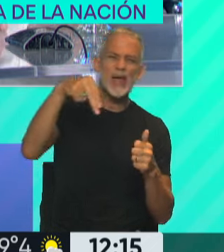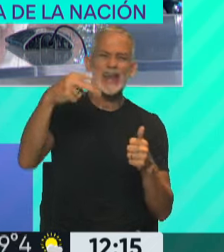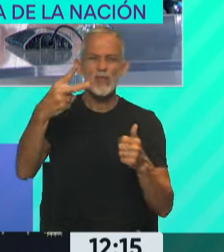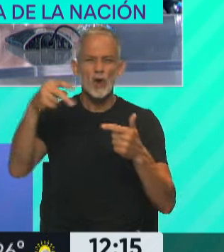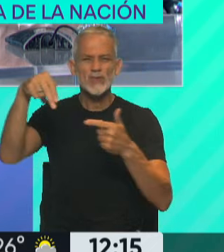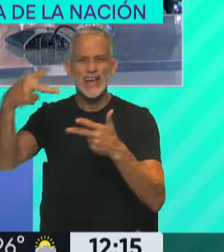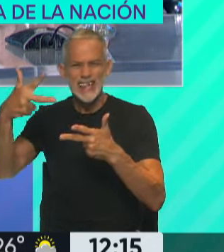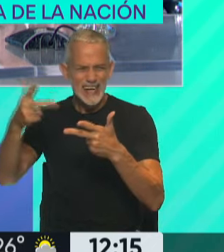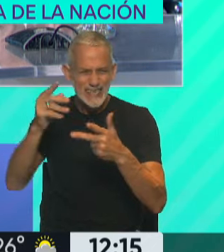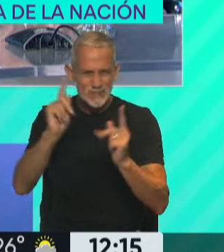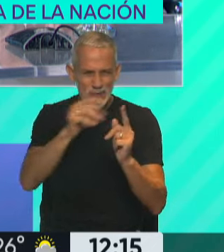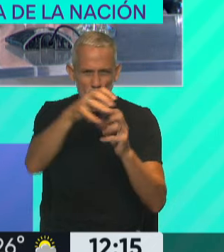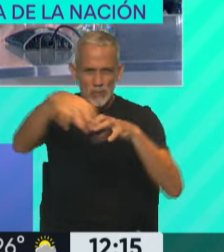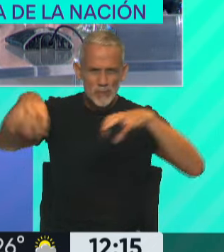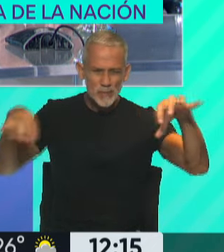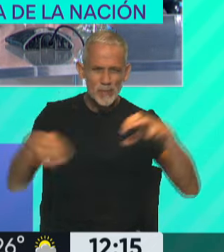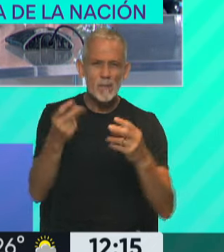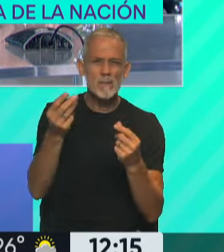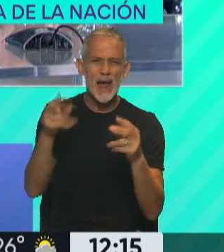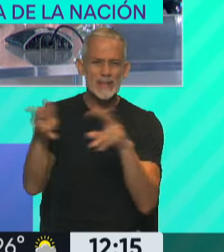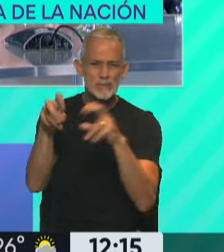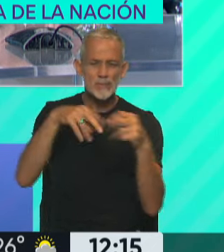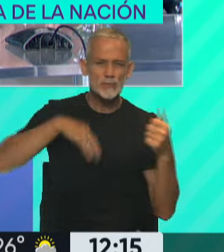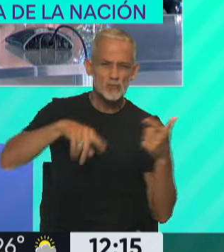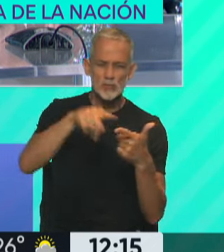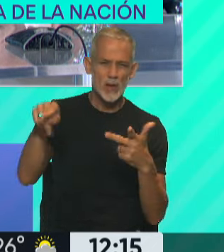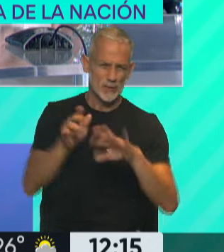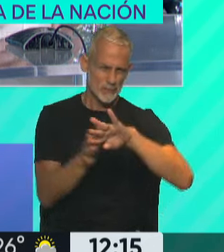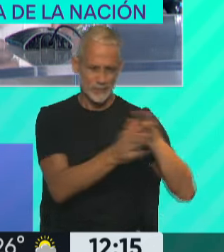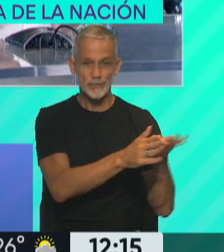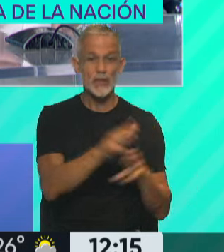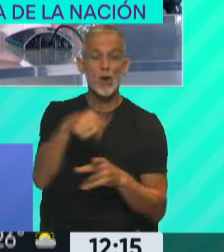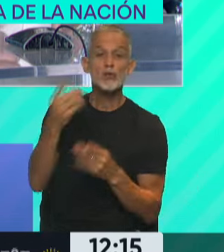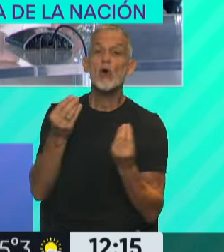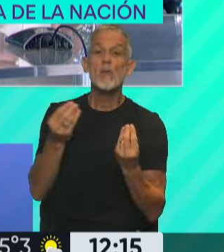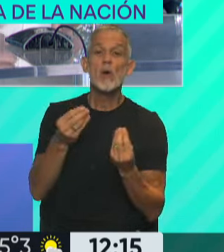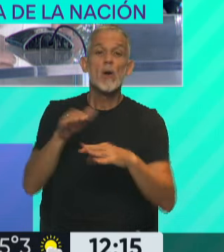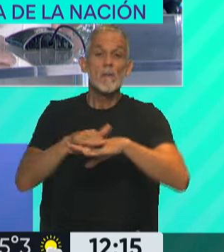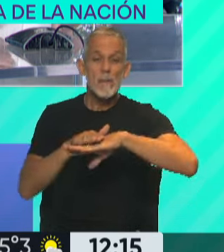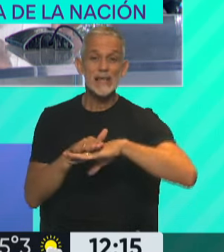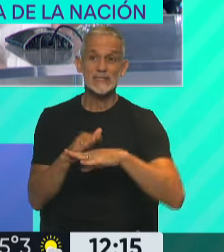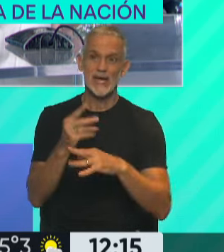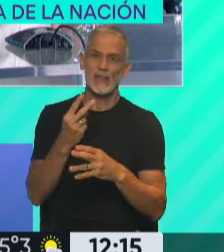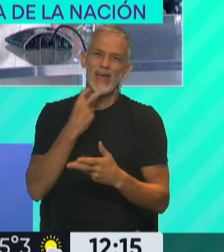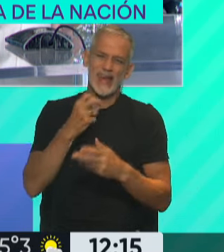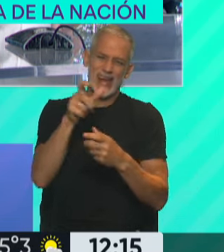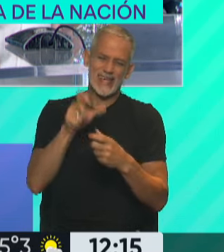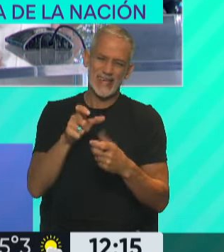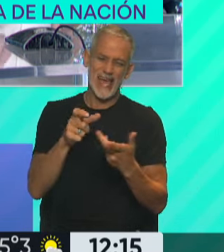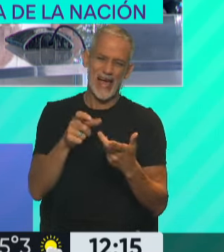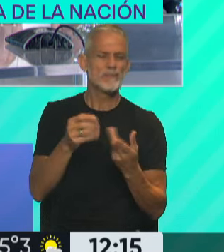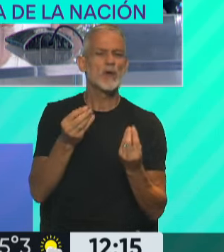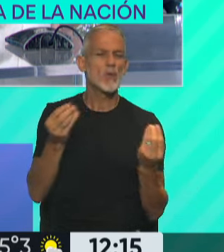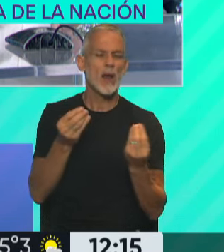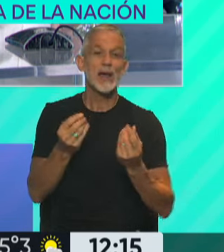que es la relación entre lo que es la canasta básica de energéticos. La canasta básica